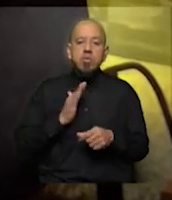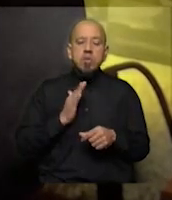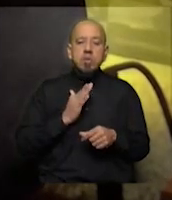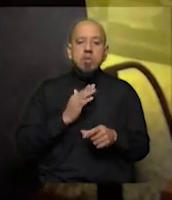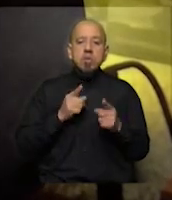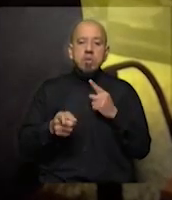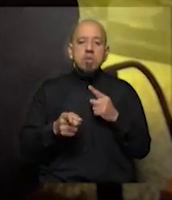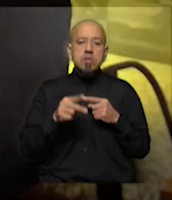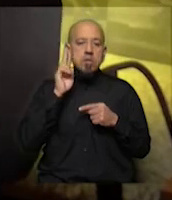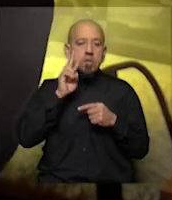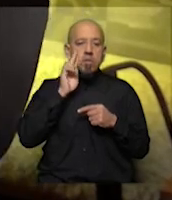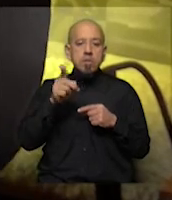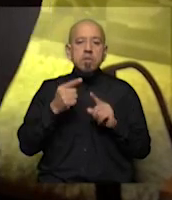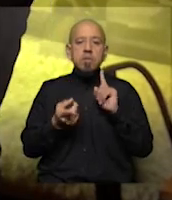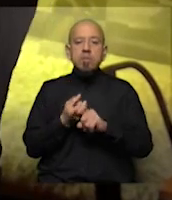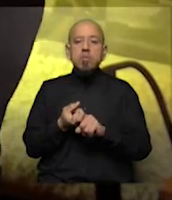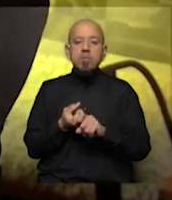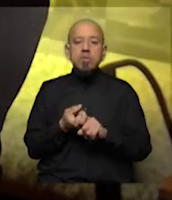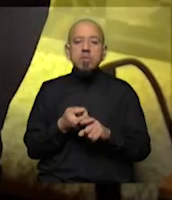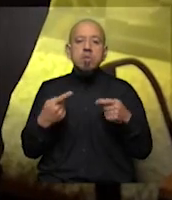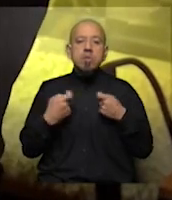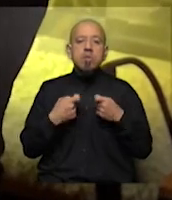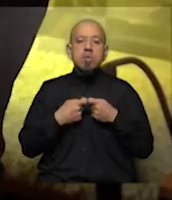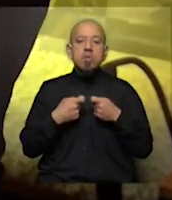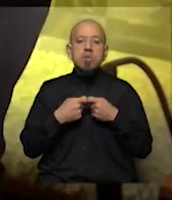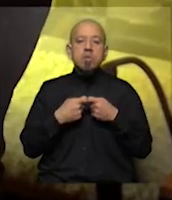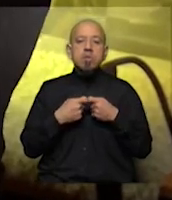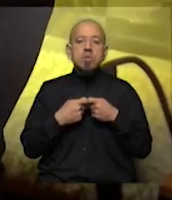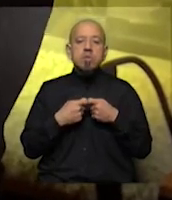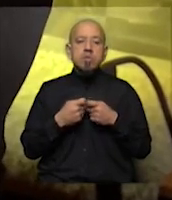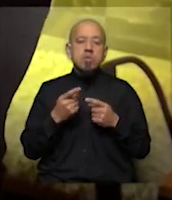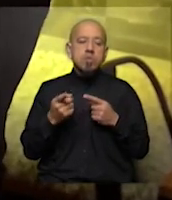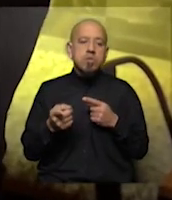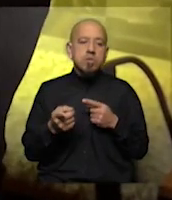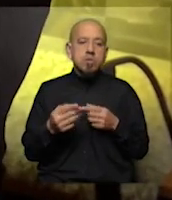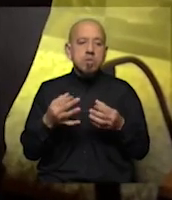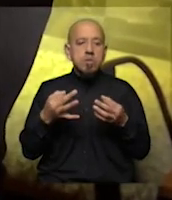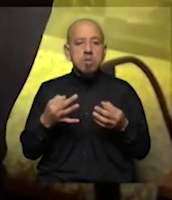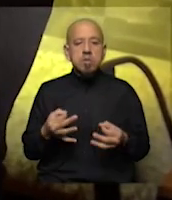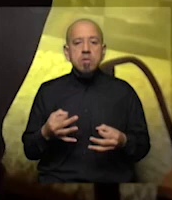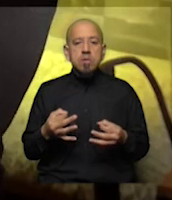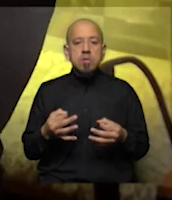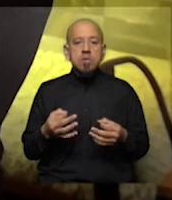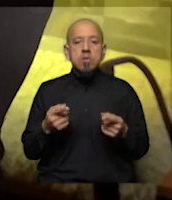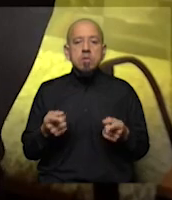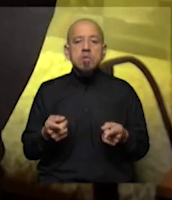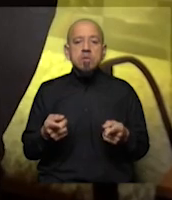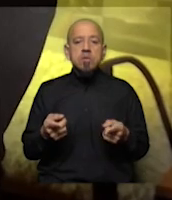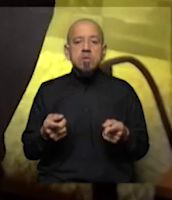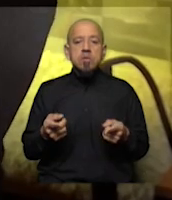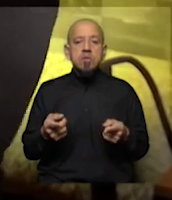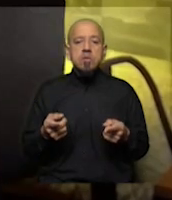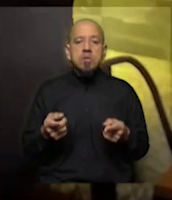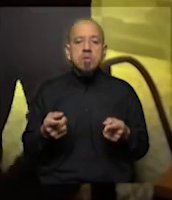esposa y Zulema Calero, que es nuestra socia. Y la verdad que estamos muy contentas